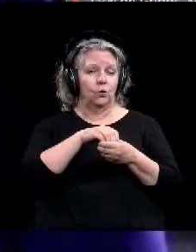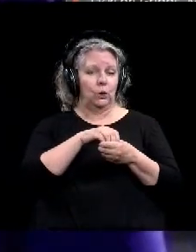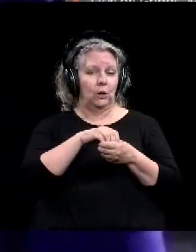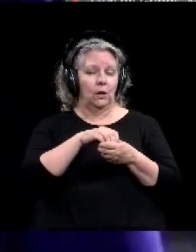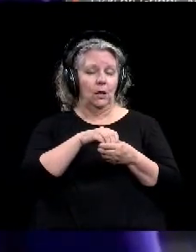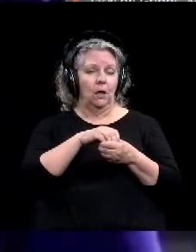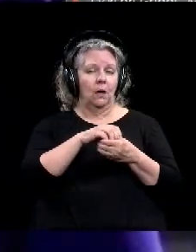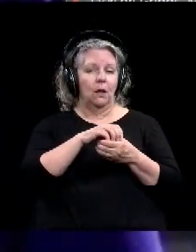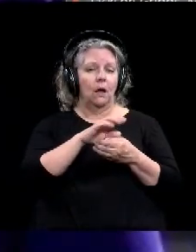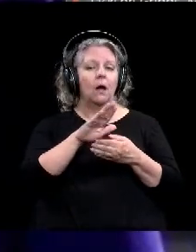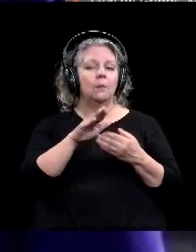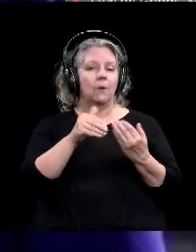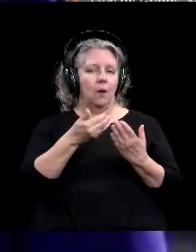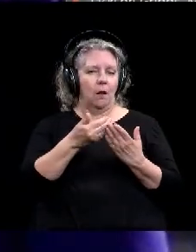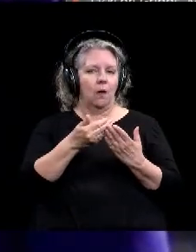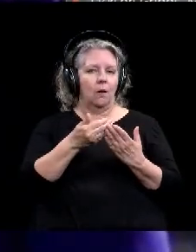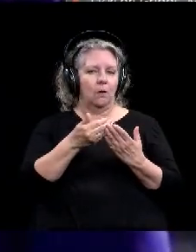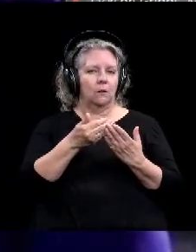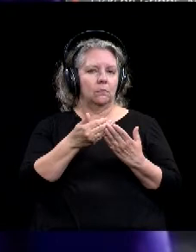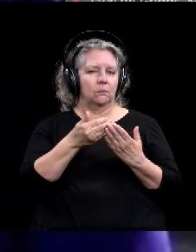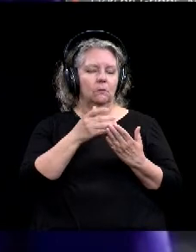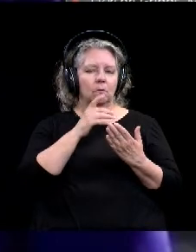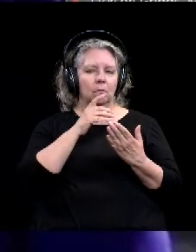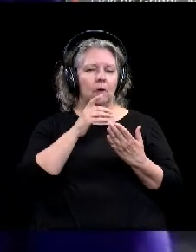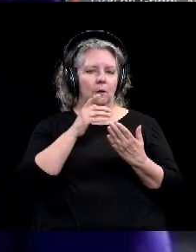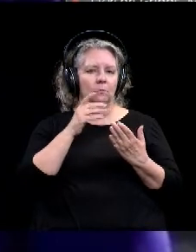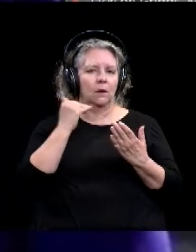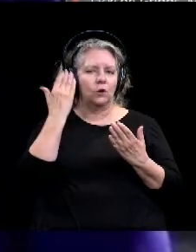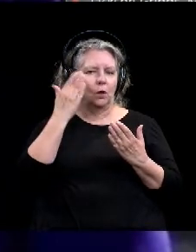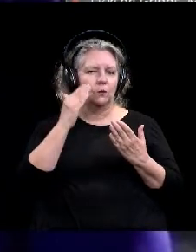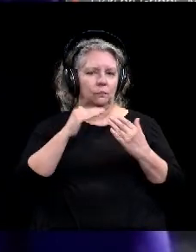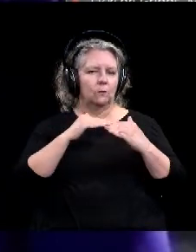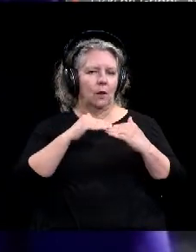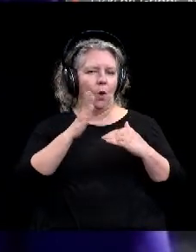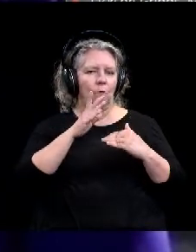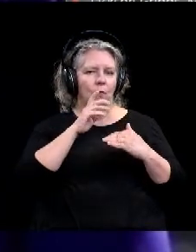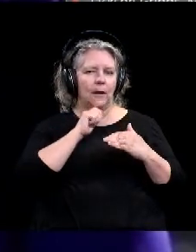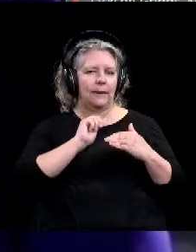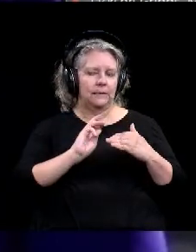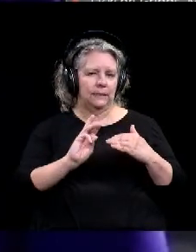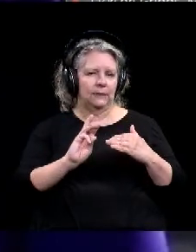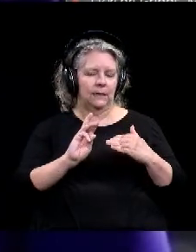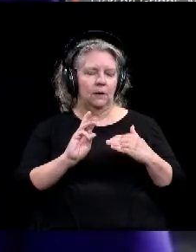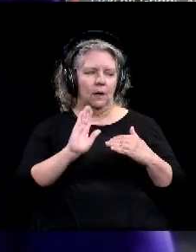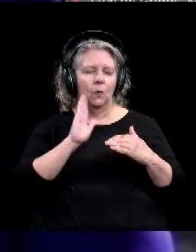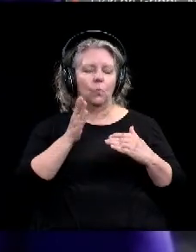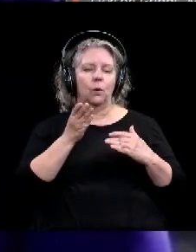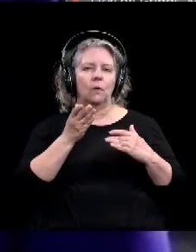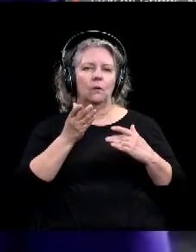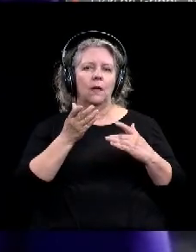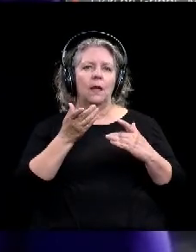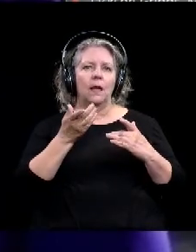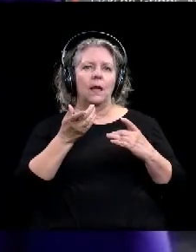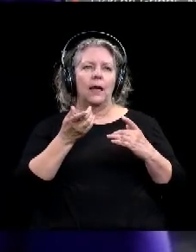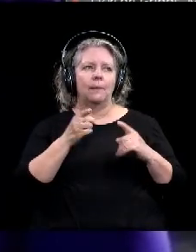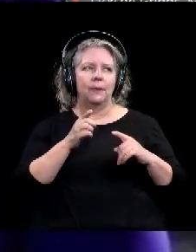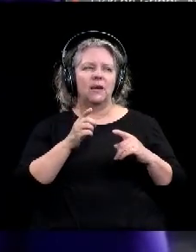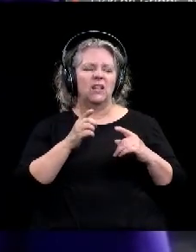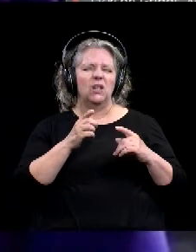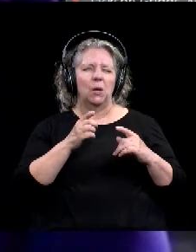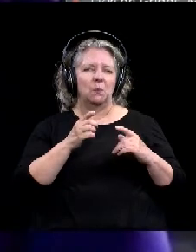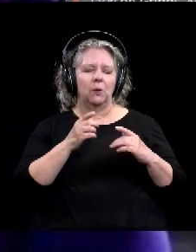eso va a pasar en las últimas 24 horas eso es basado en lo último a